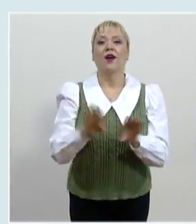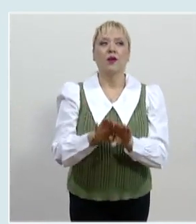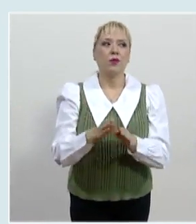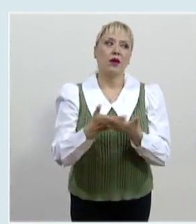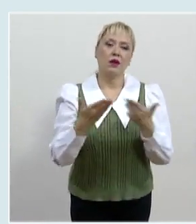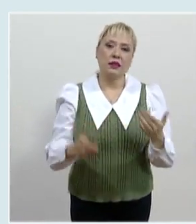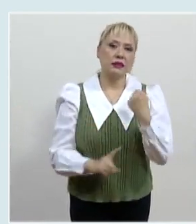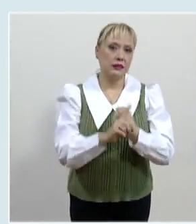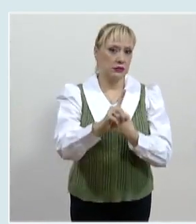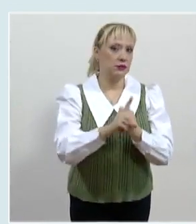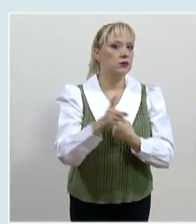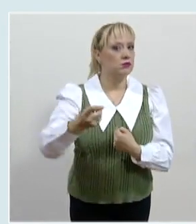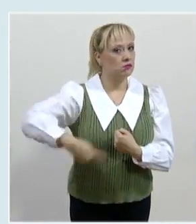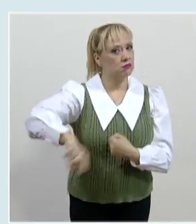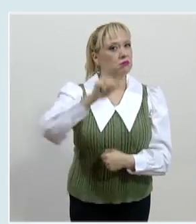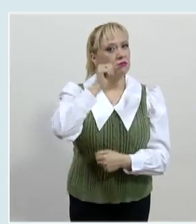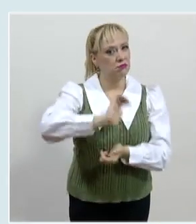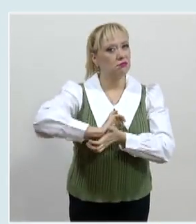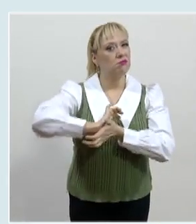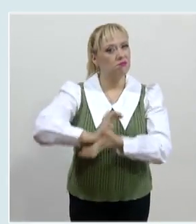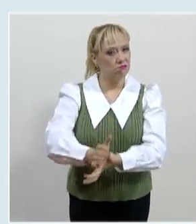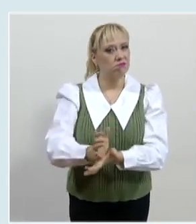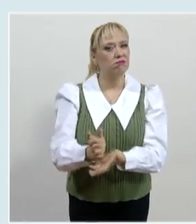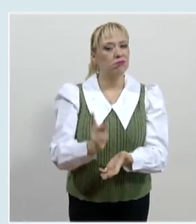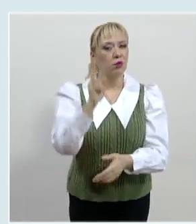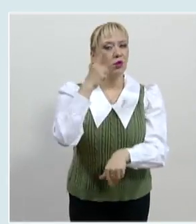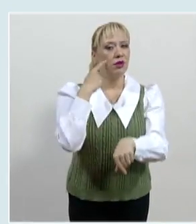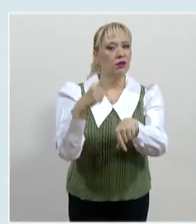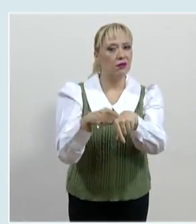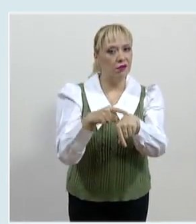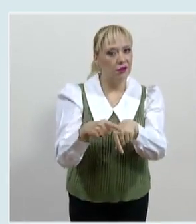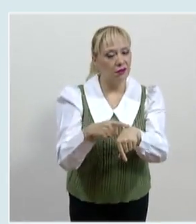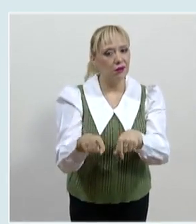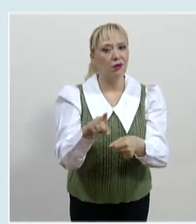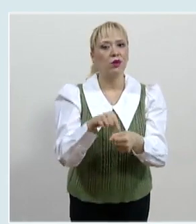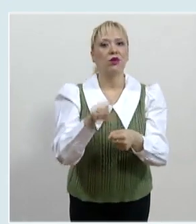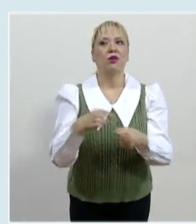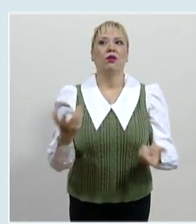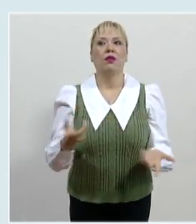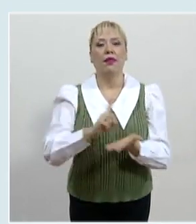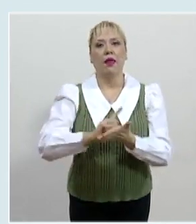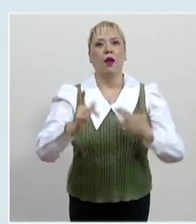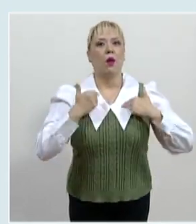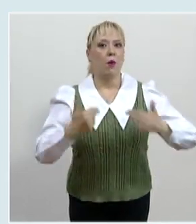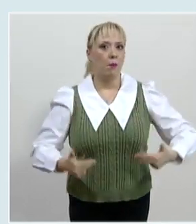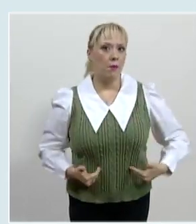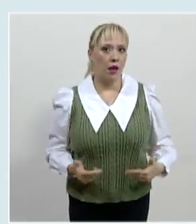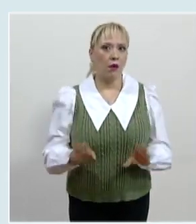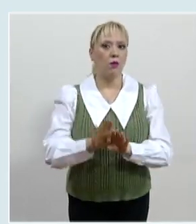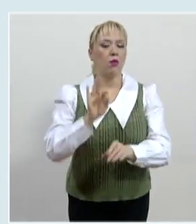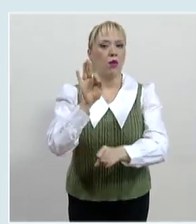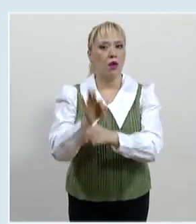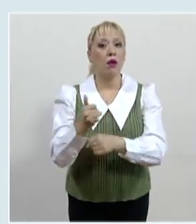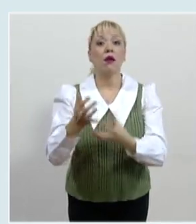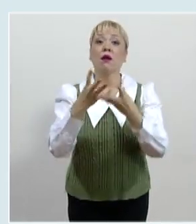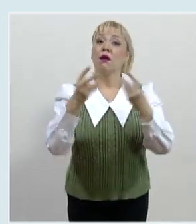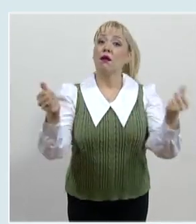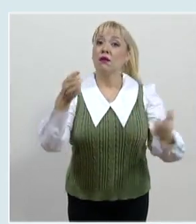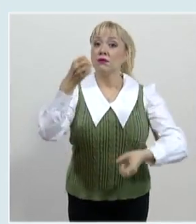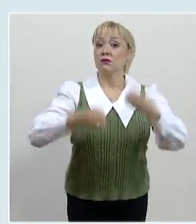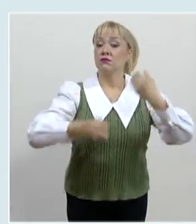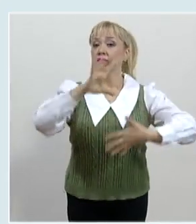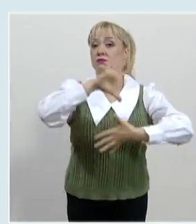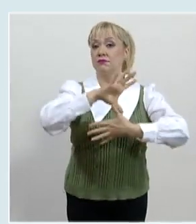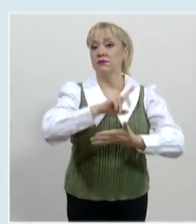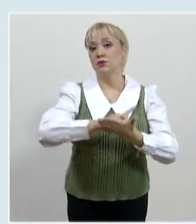actuales que enfrentan estas poblaciones, los nuevos estándares de derechos humanos y, desde luego, los casos que ha resuelto la Corte